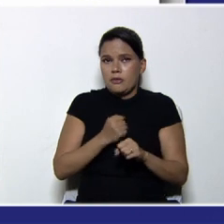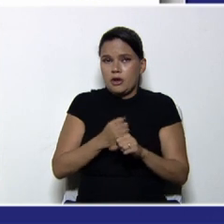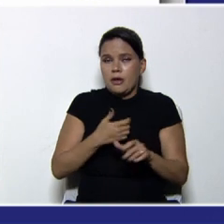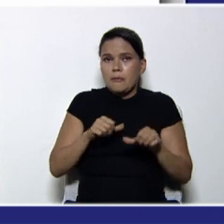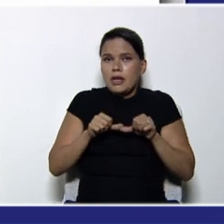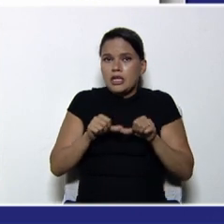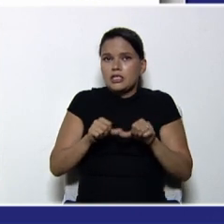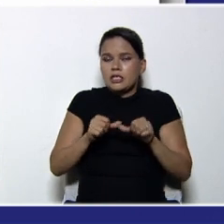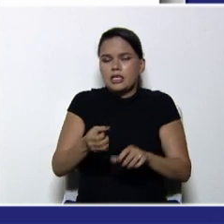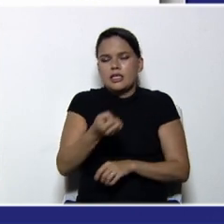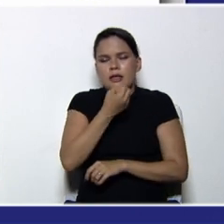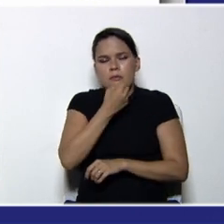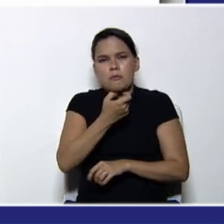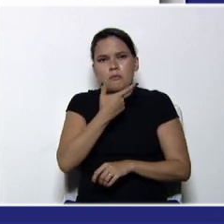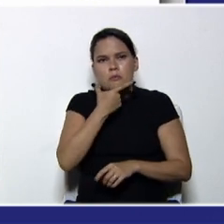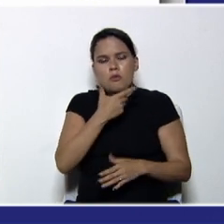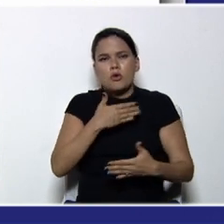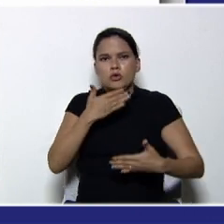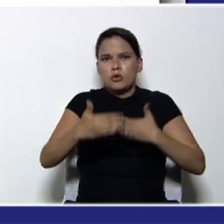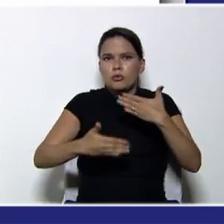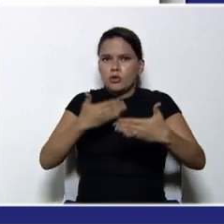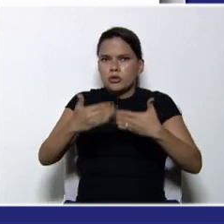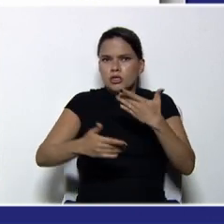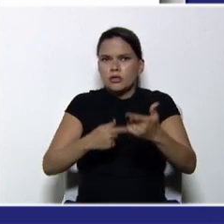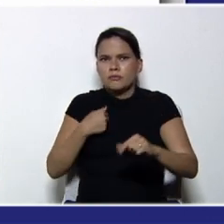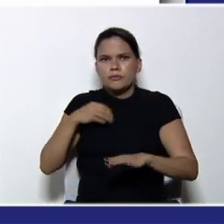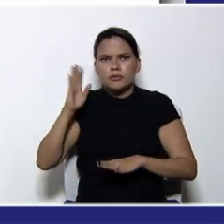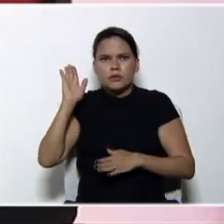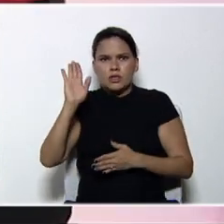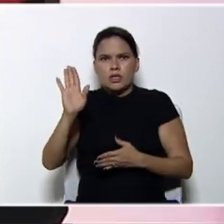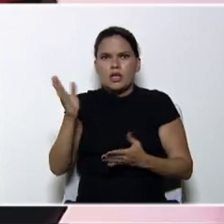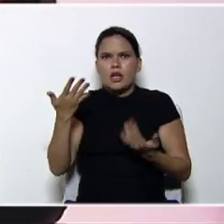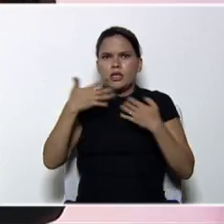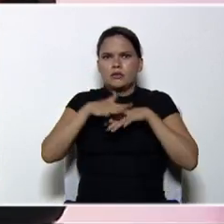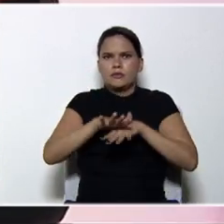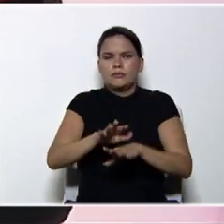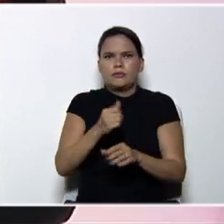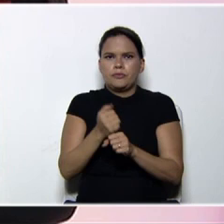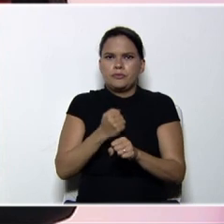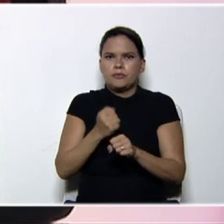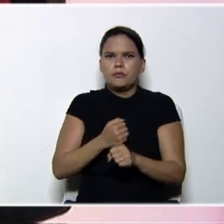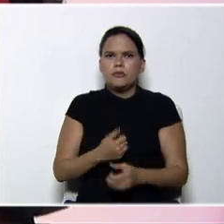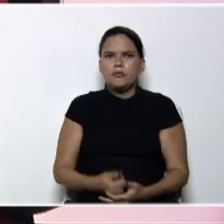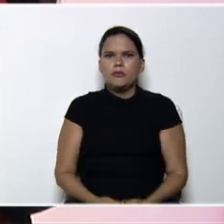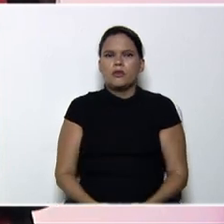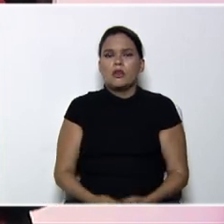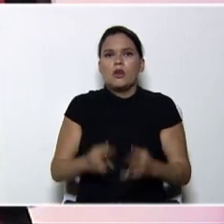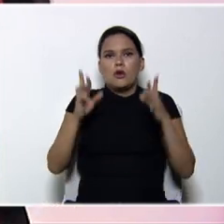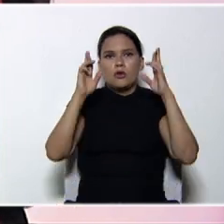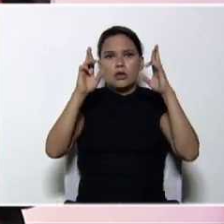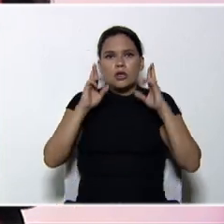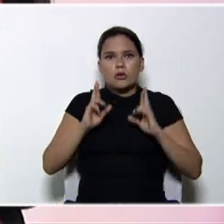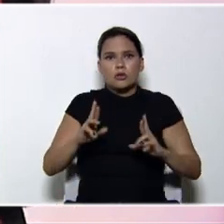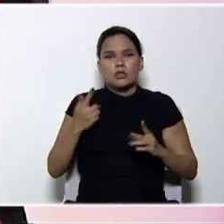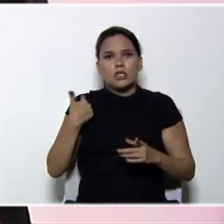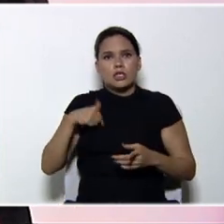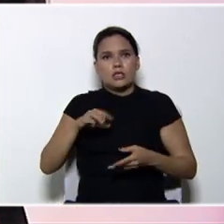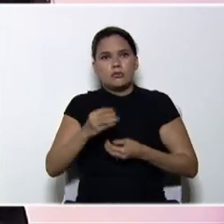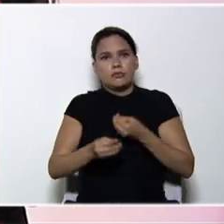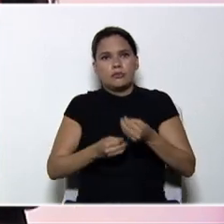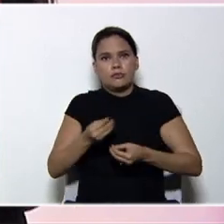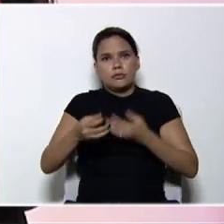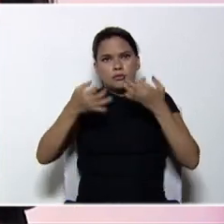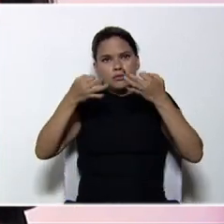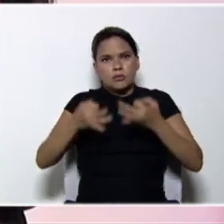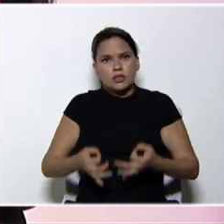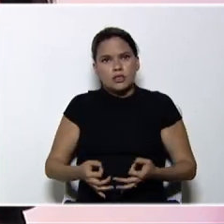este hermoso proceso que llevan para lograr la inserción laboral. Es un recurso que tenemos que revisar